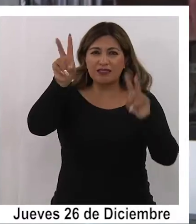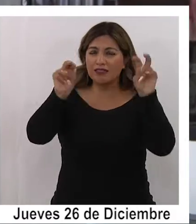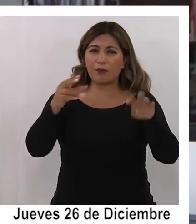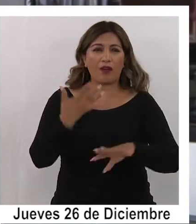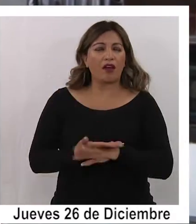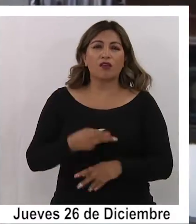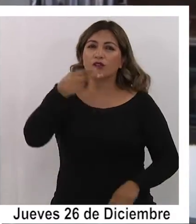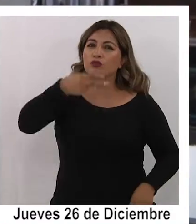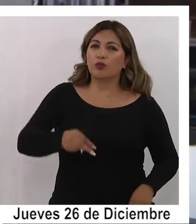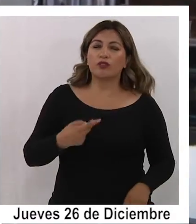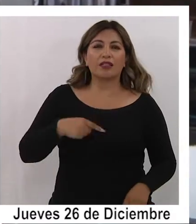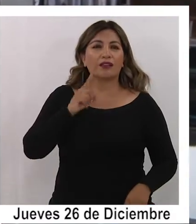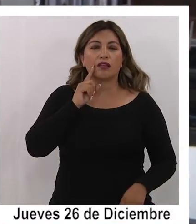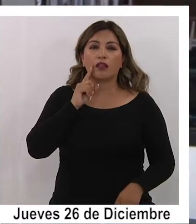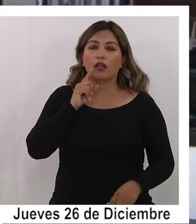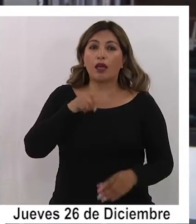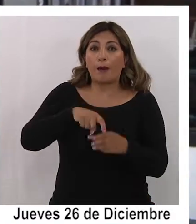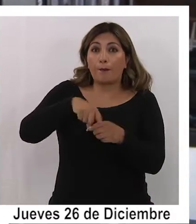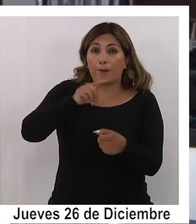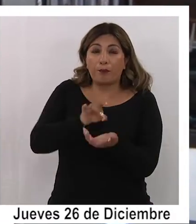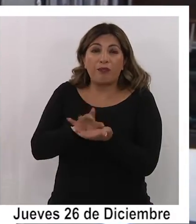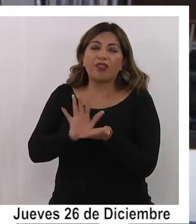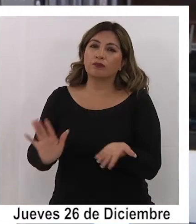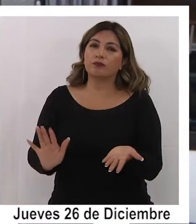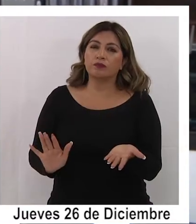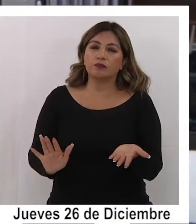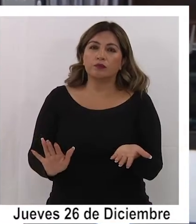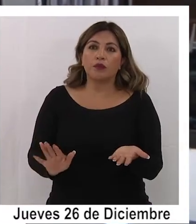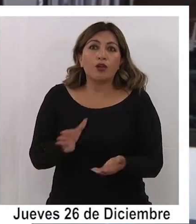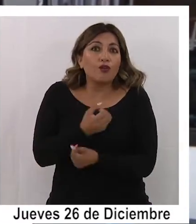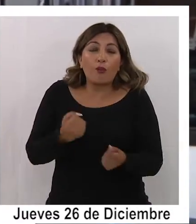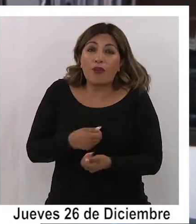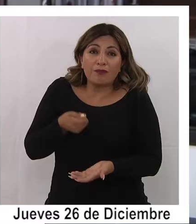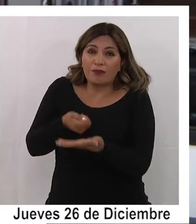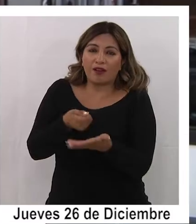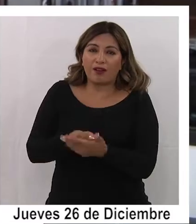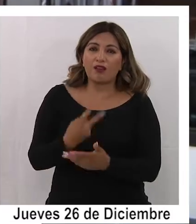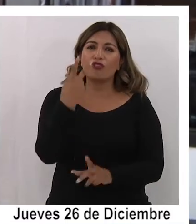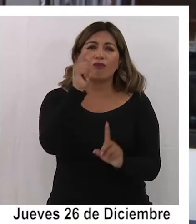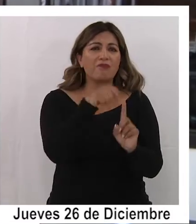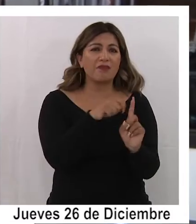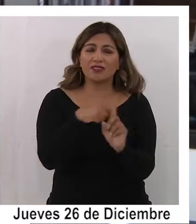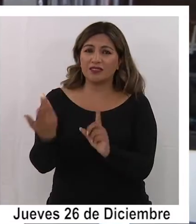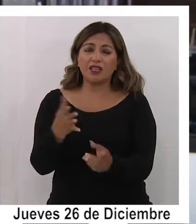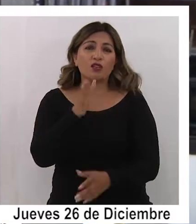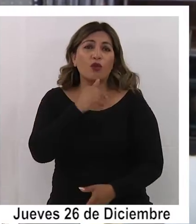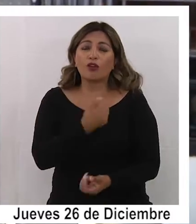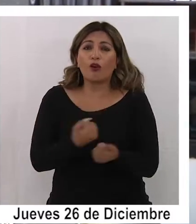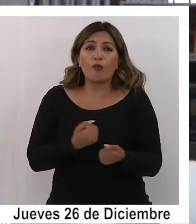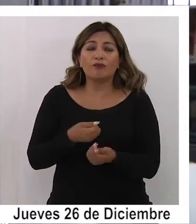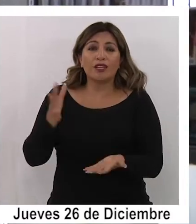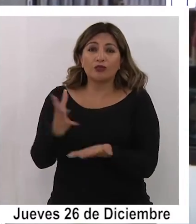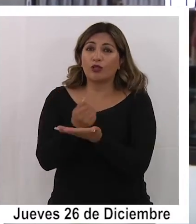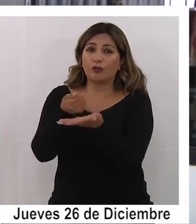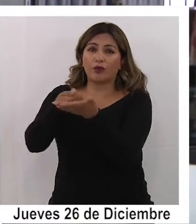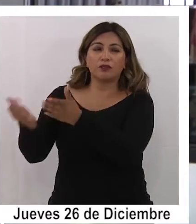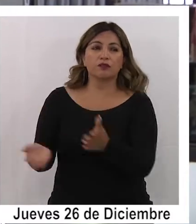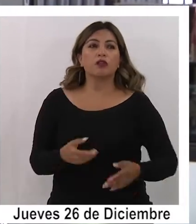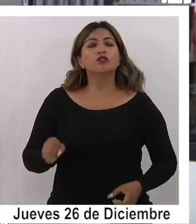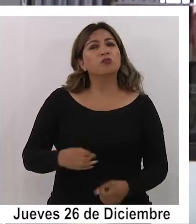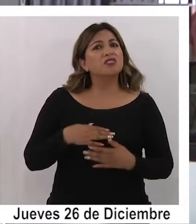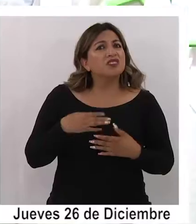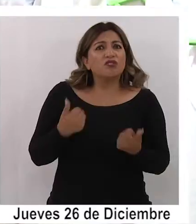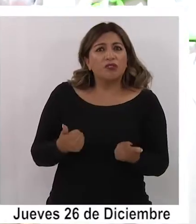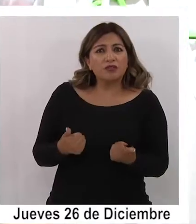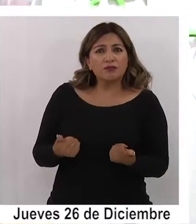este tema, han habido locatarios que han tenido que despedir gente, porque no daba, o sea, son dos meses que no había cómo